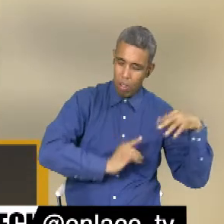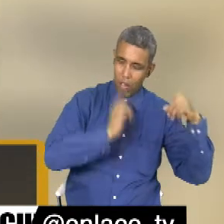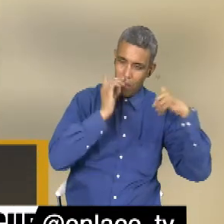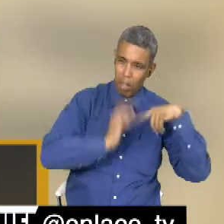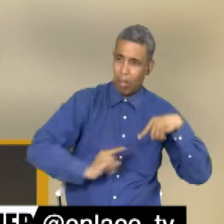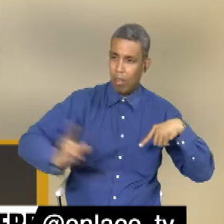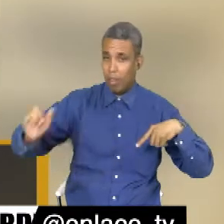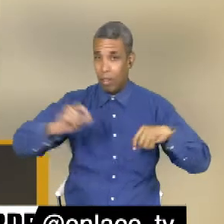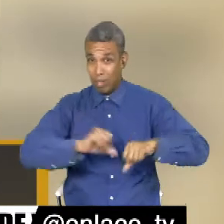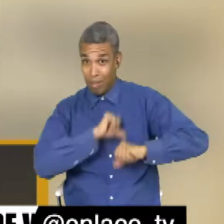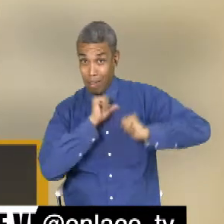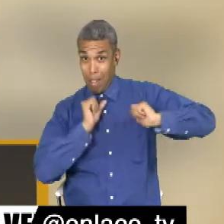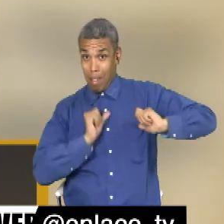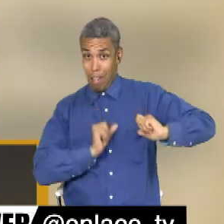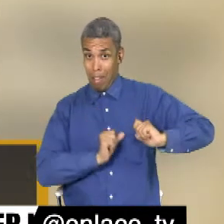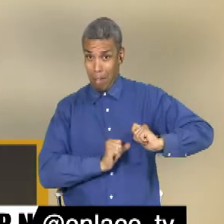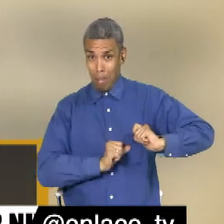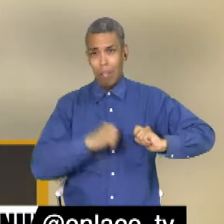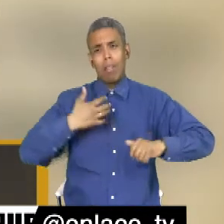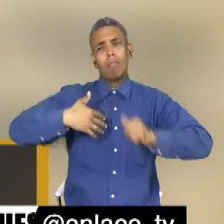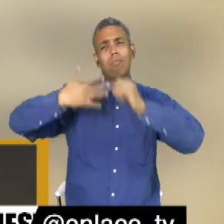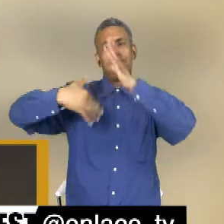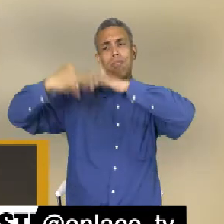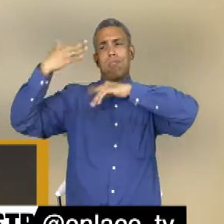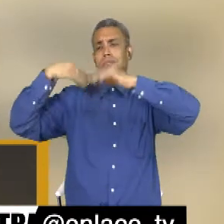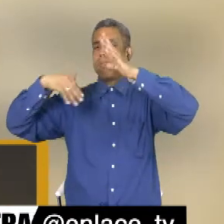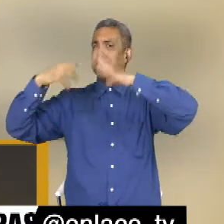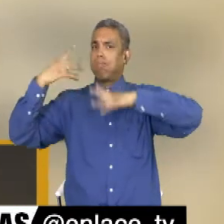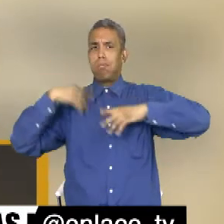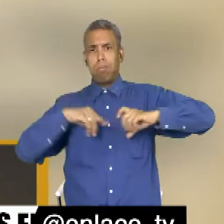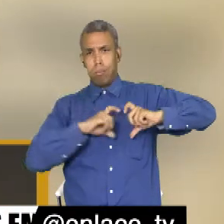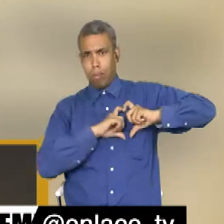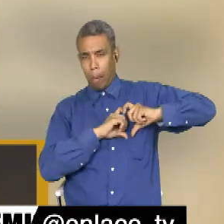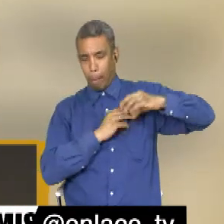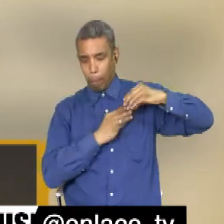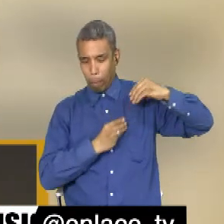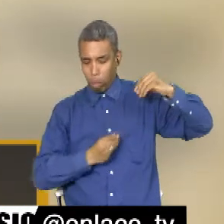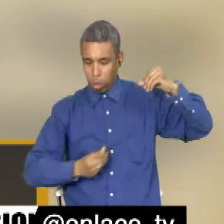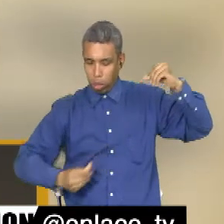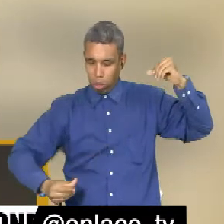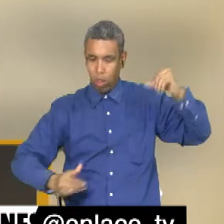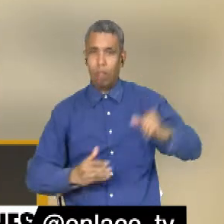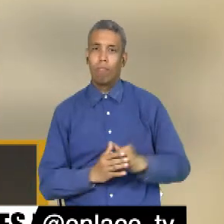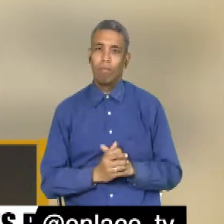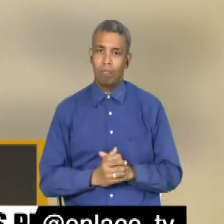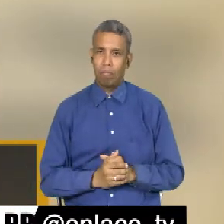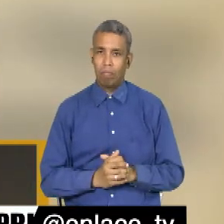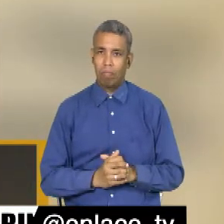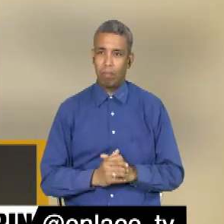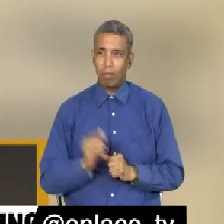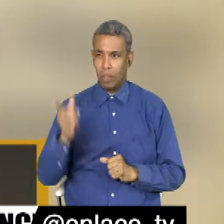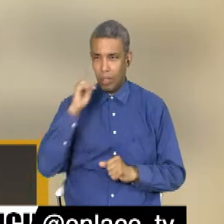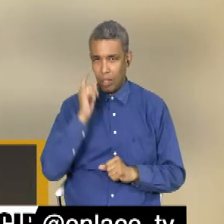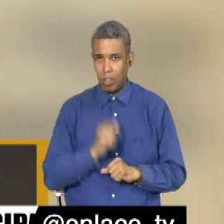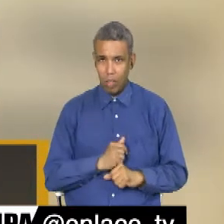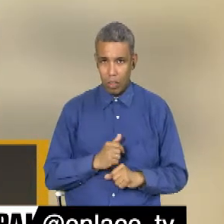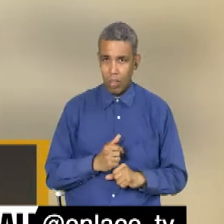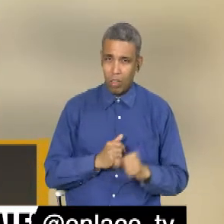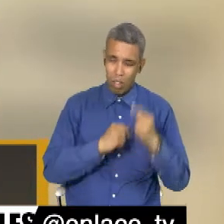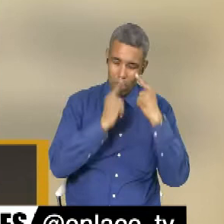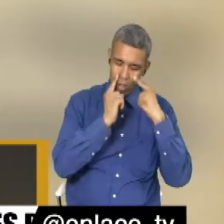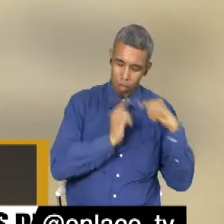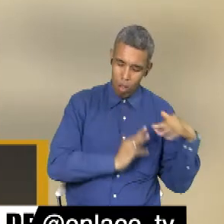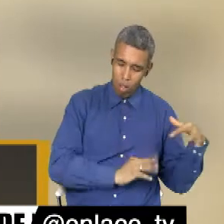tú tanto me juraste. Tú no tienes corazón por las